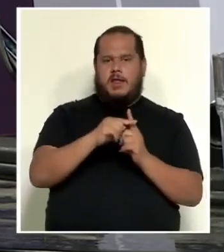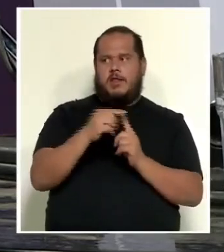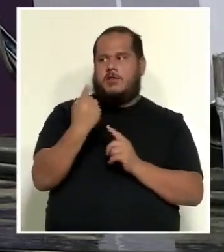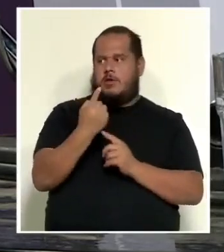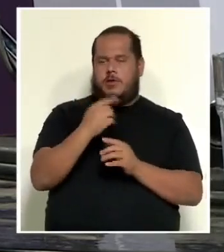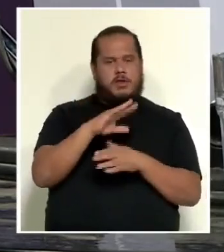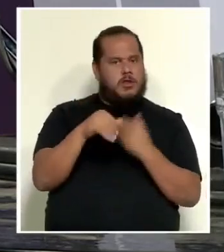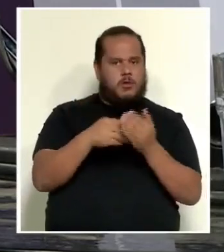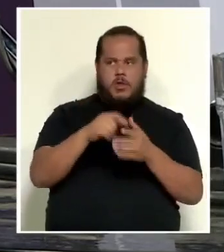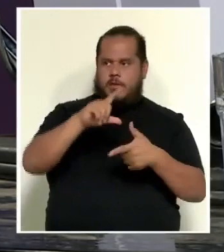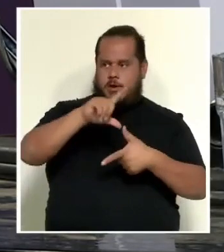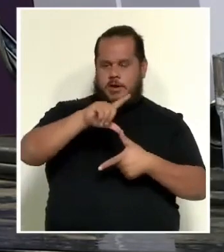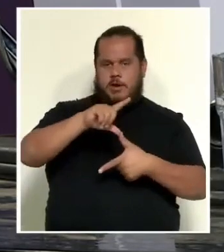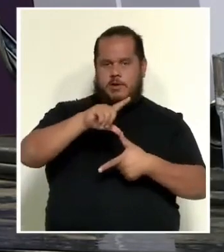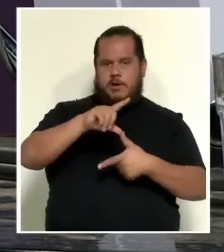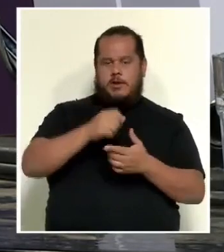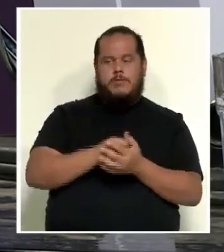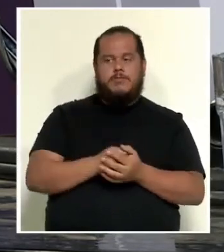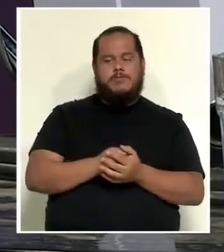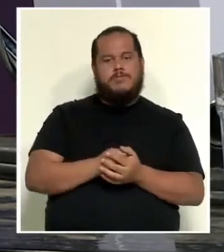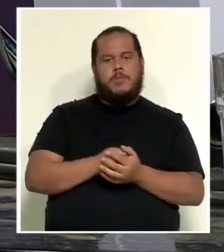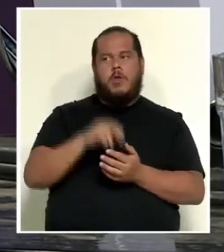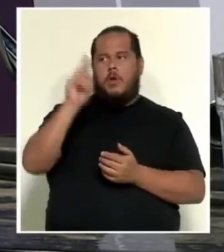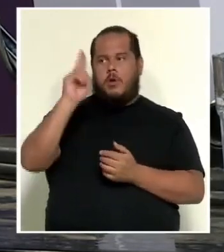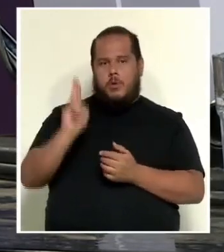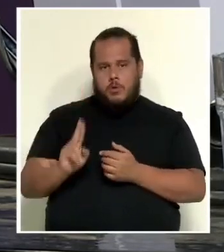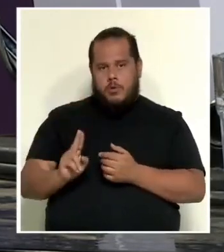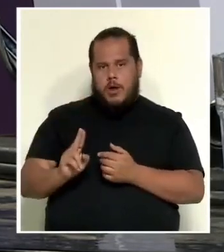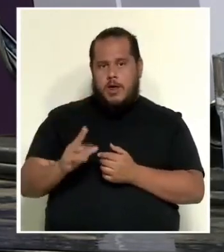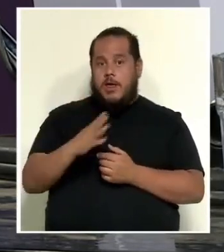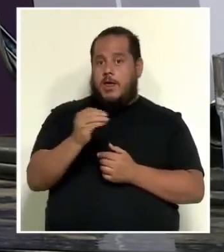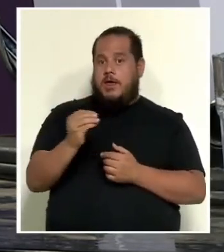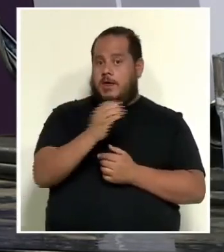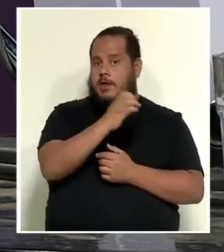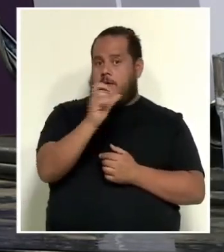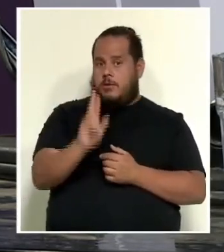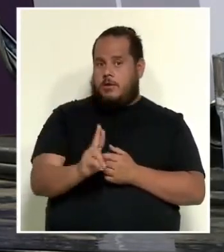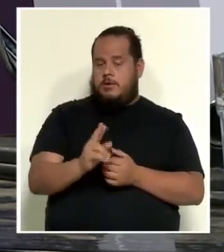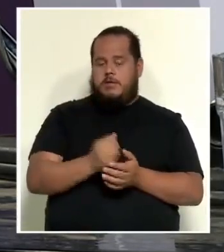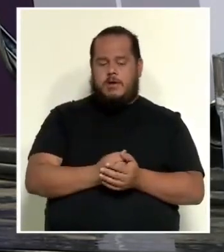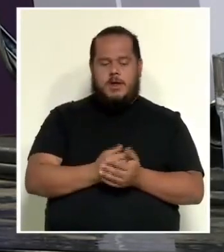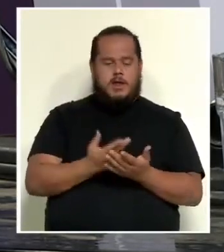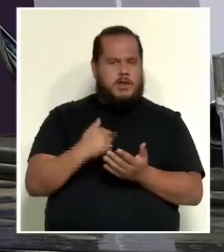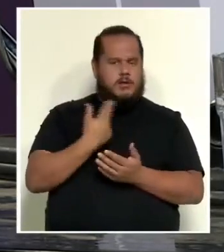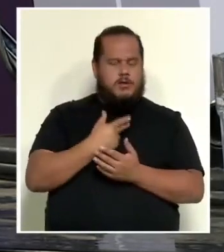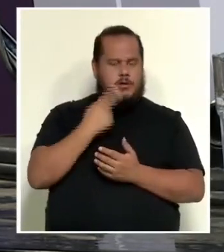están, de toda América Latina, Uruguay y Costa Rica. Si